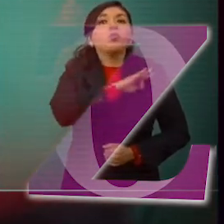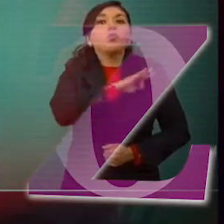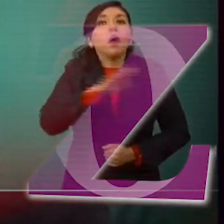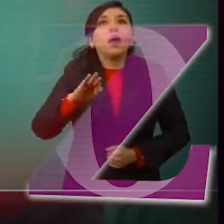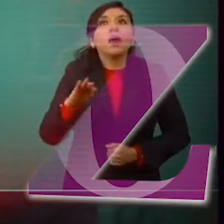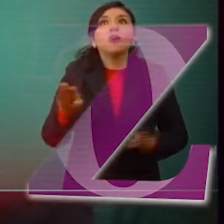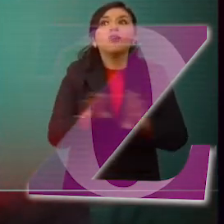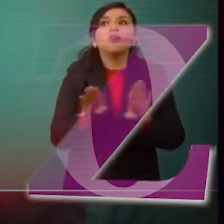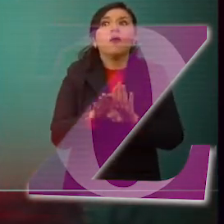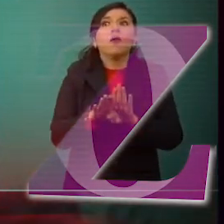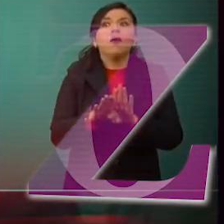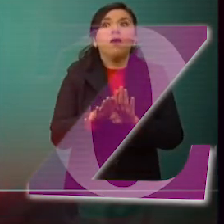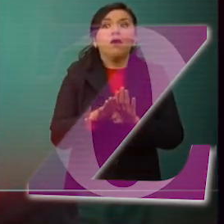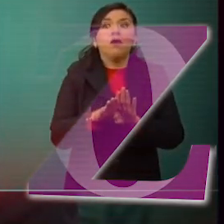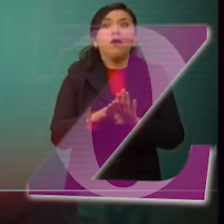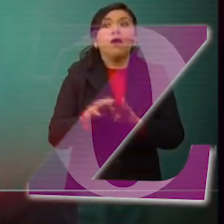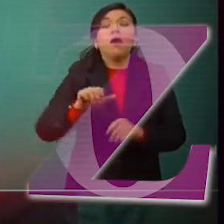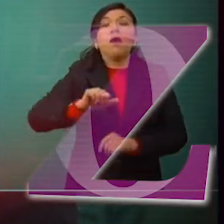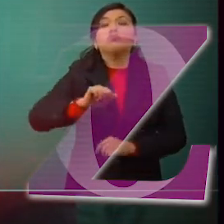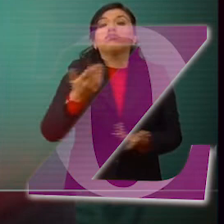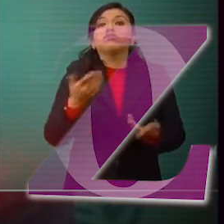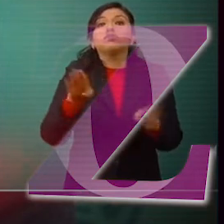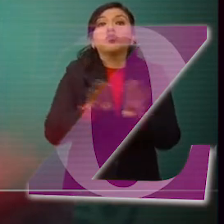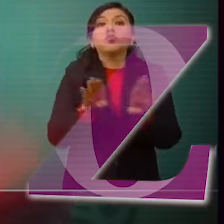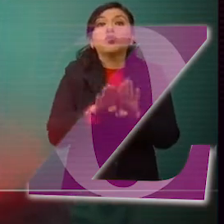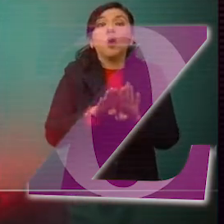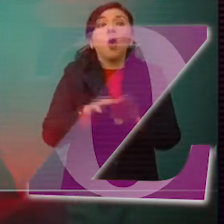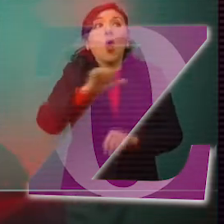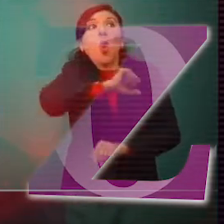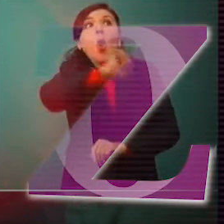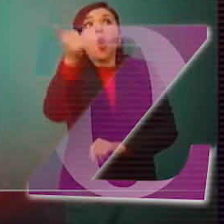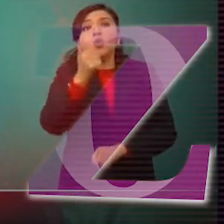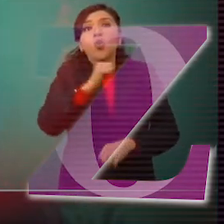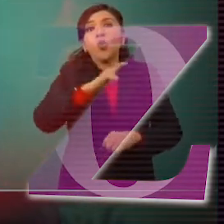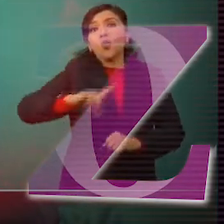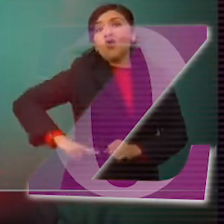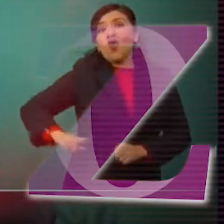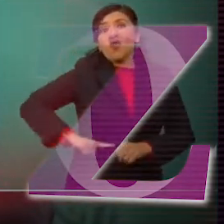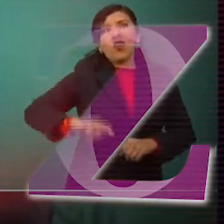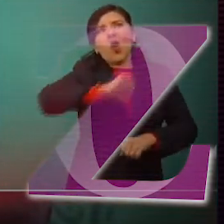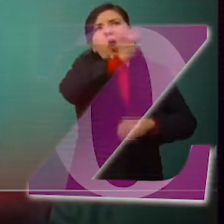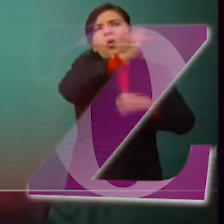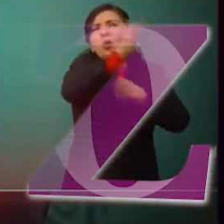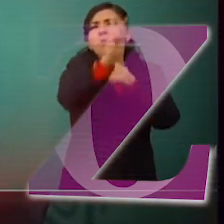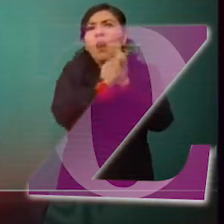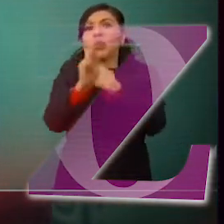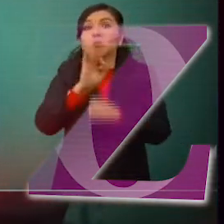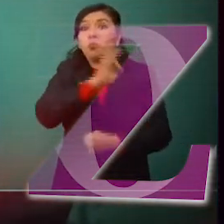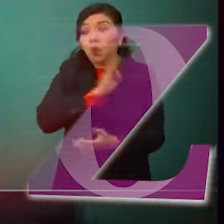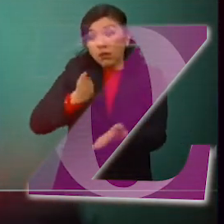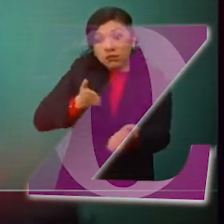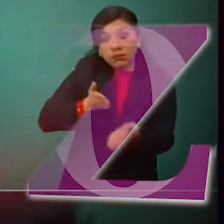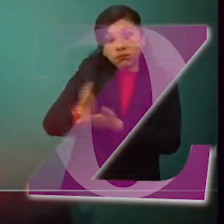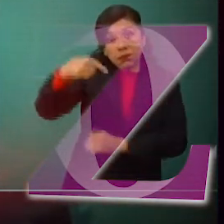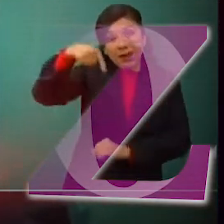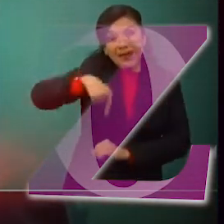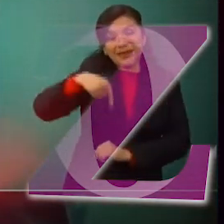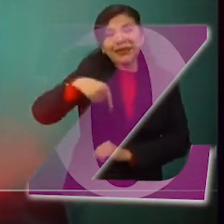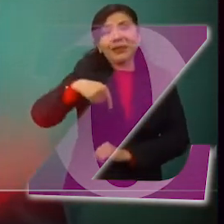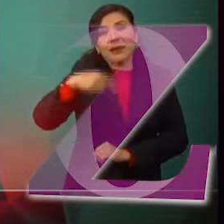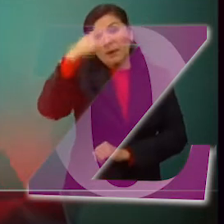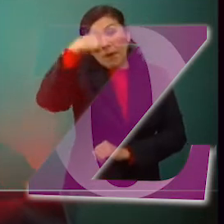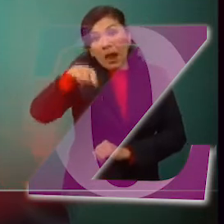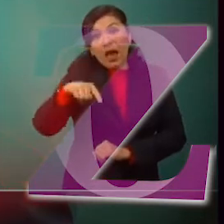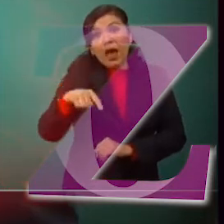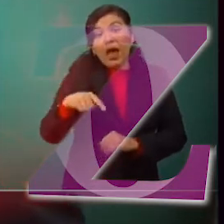que ninguna fuerza extranjera actúe en ésta en materia ni en